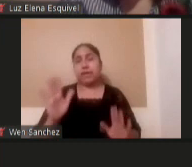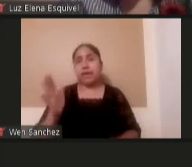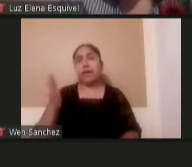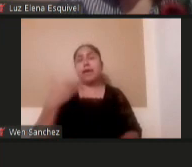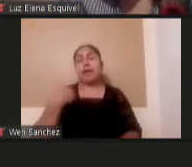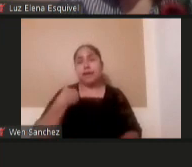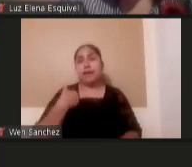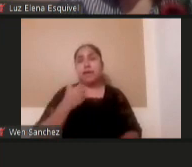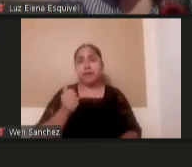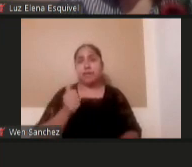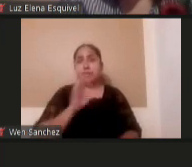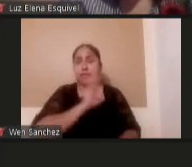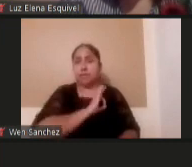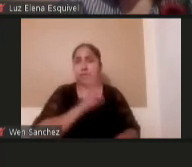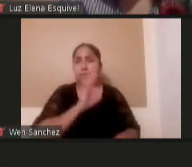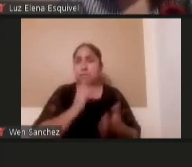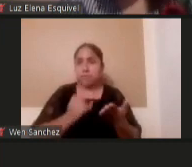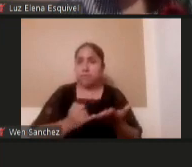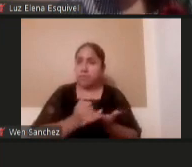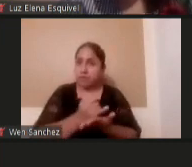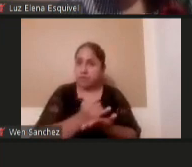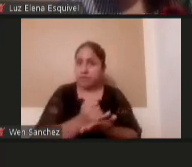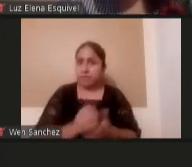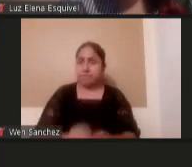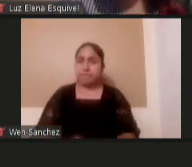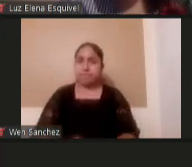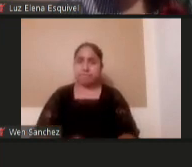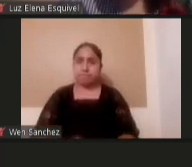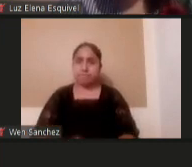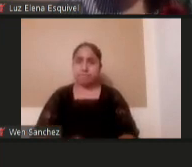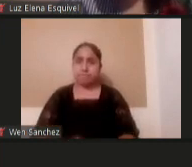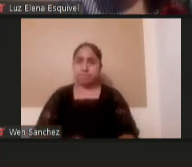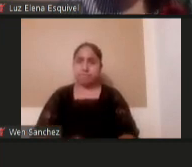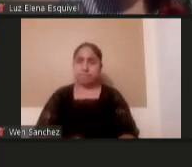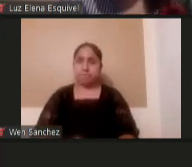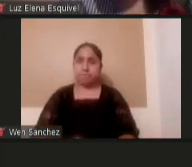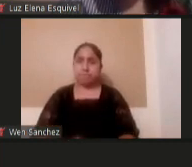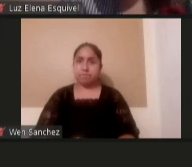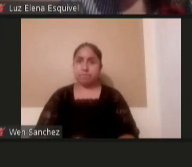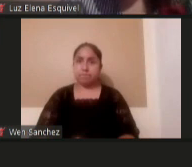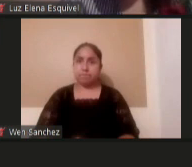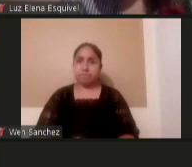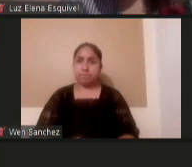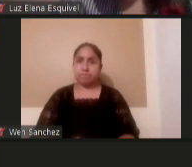en consideración a la hora de votar. Tenemos también que